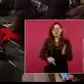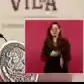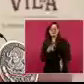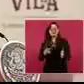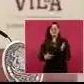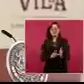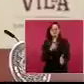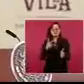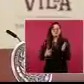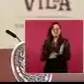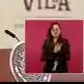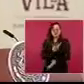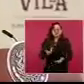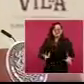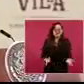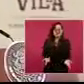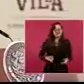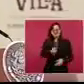por ahí te mandé